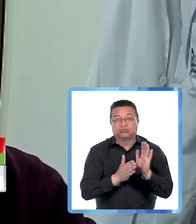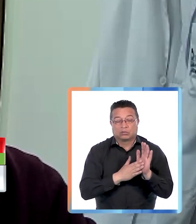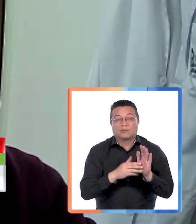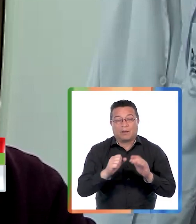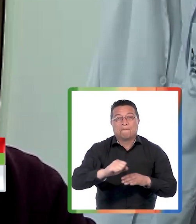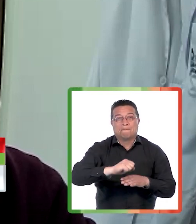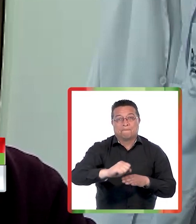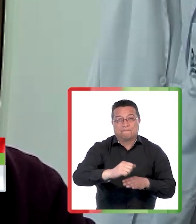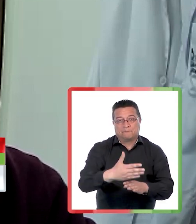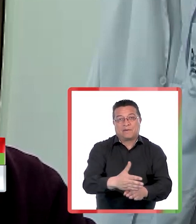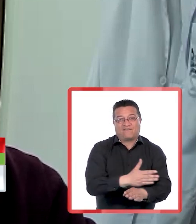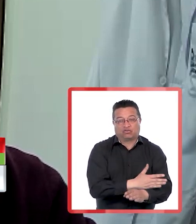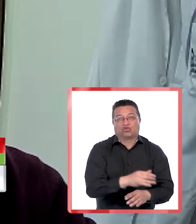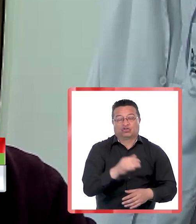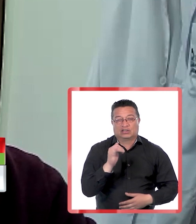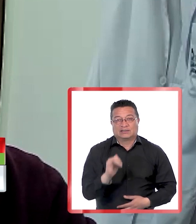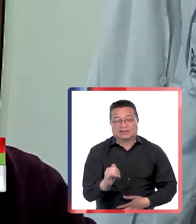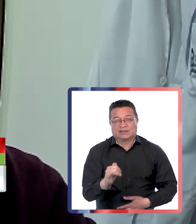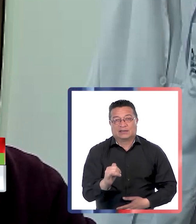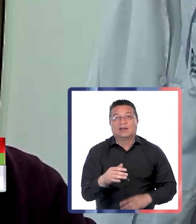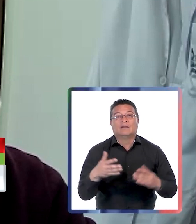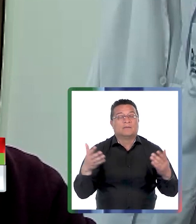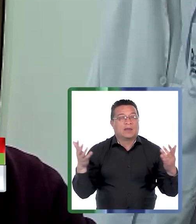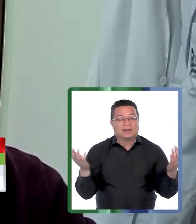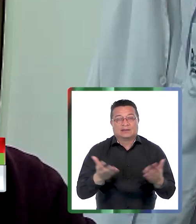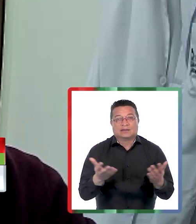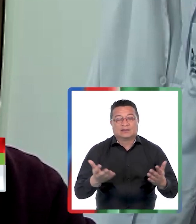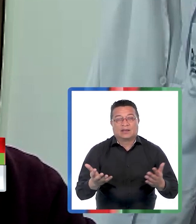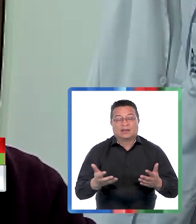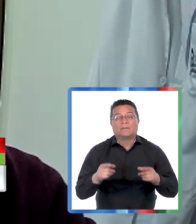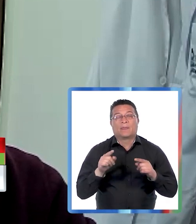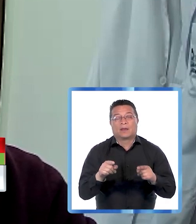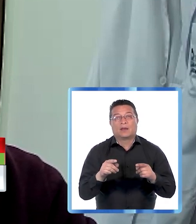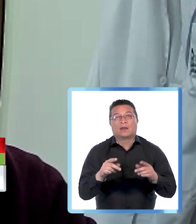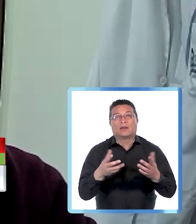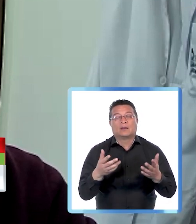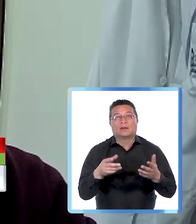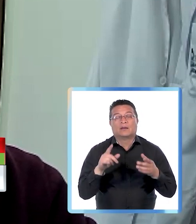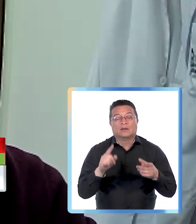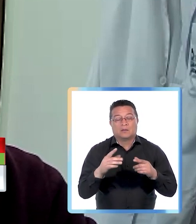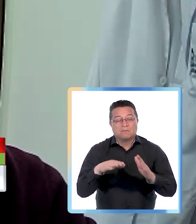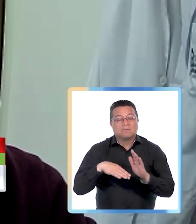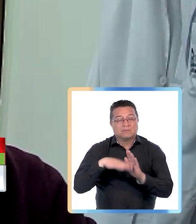demostrado para la prevención, ¿no? A través de,